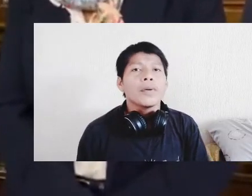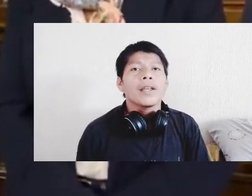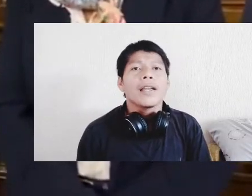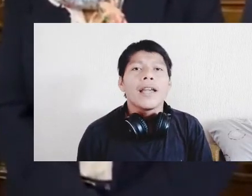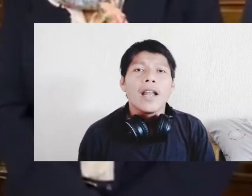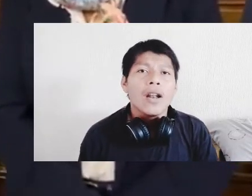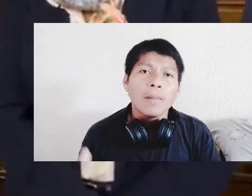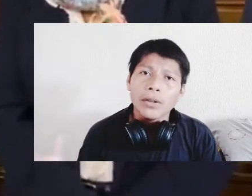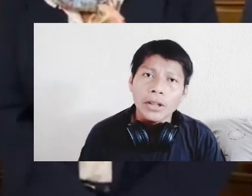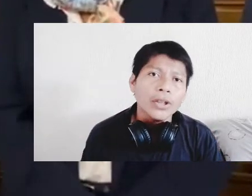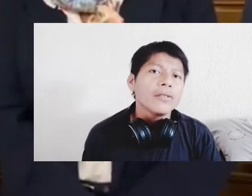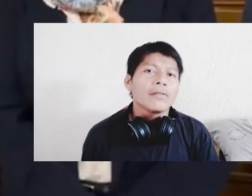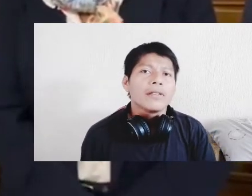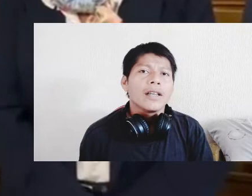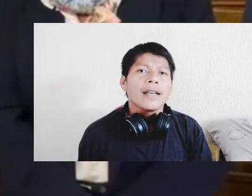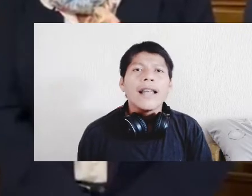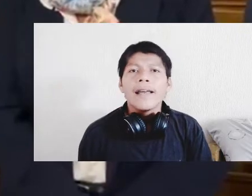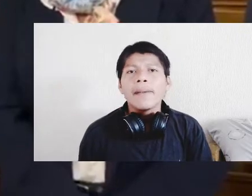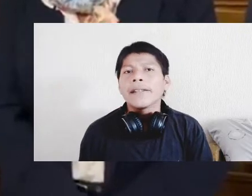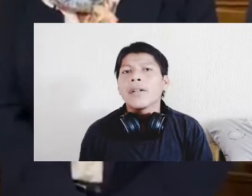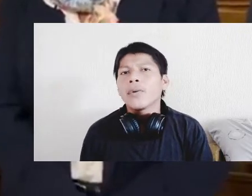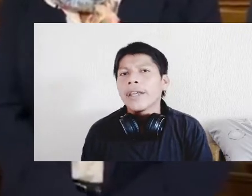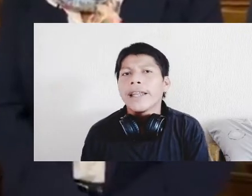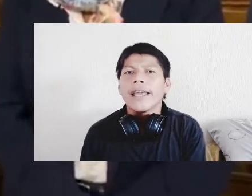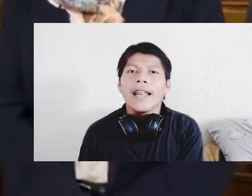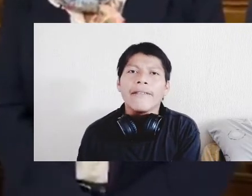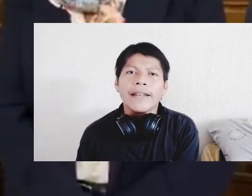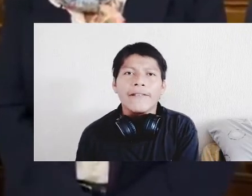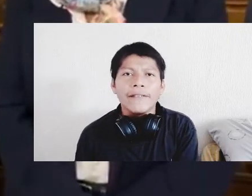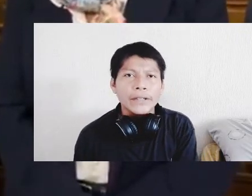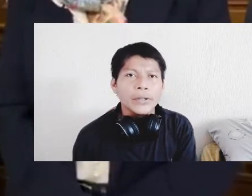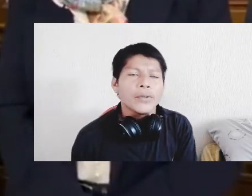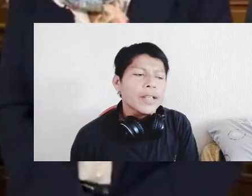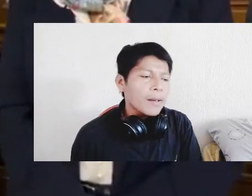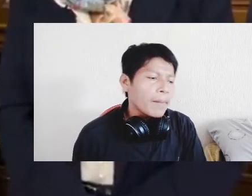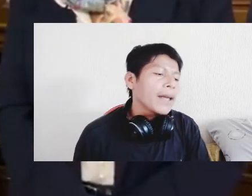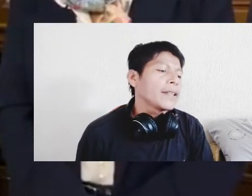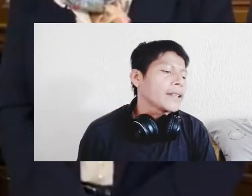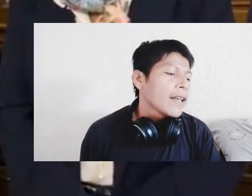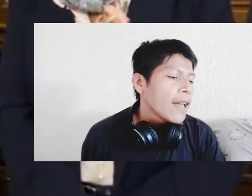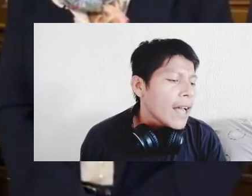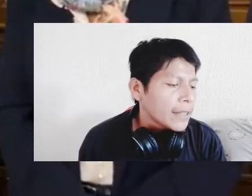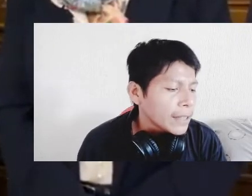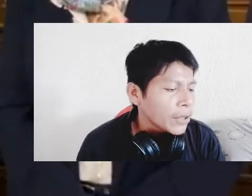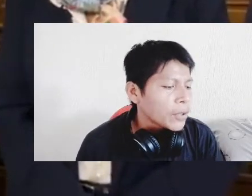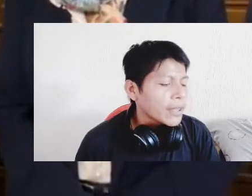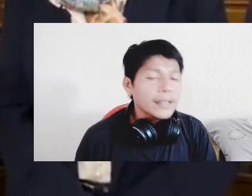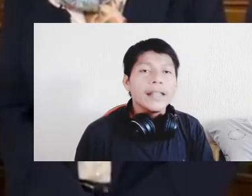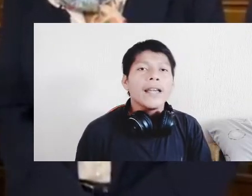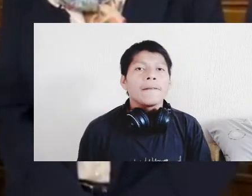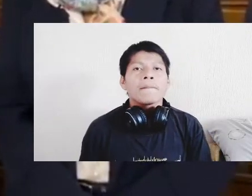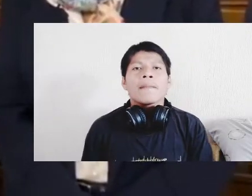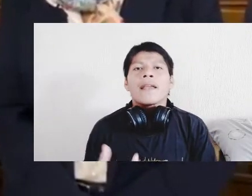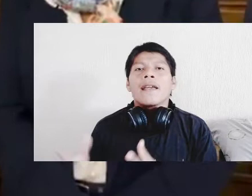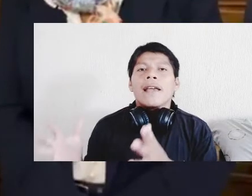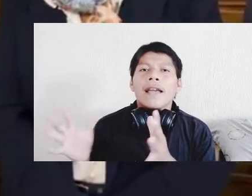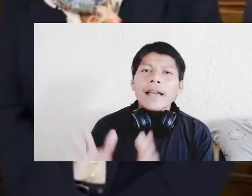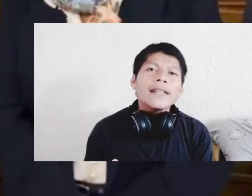señores, porque la oposición claramente no quiere el beneficio del país. Así es, señores. Así que